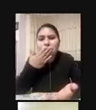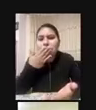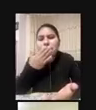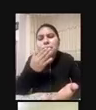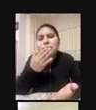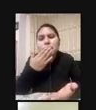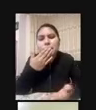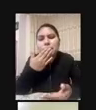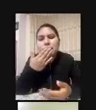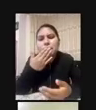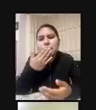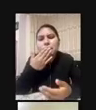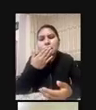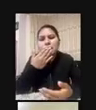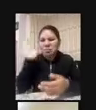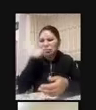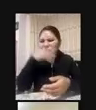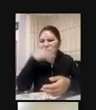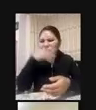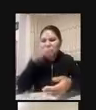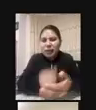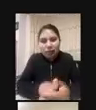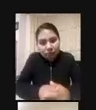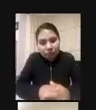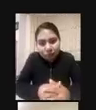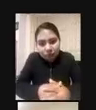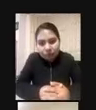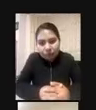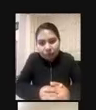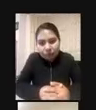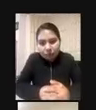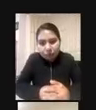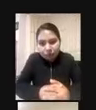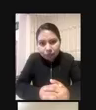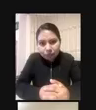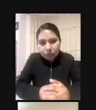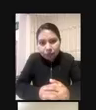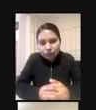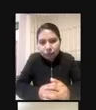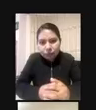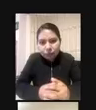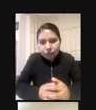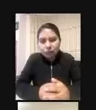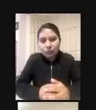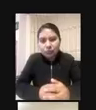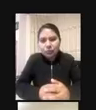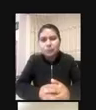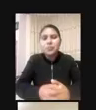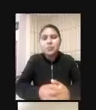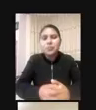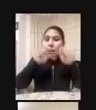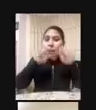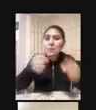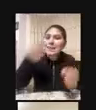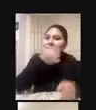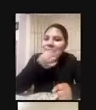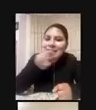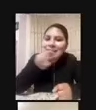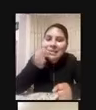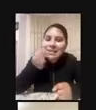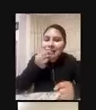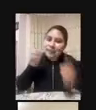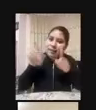se llama biofilm dentario que se acumula sobre las superficies de los dientes, en la parte donde se une la encía